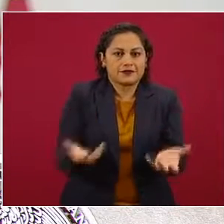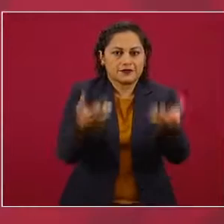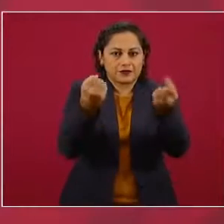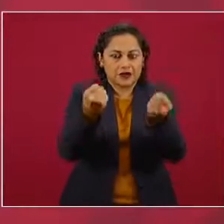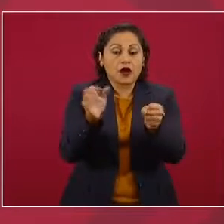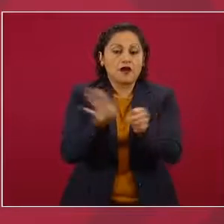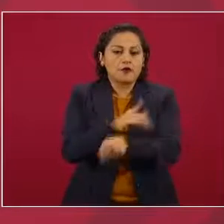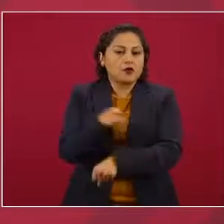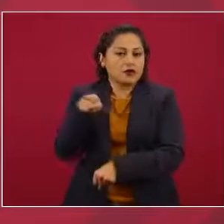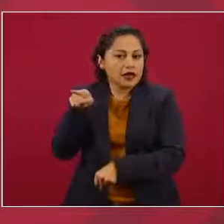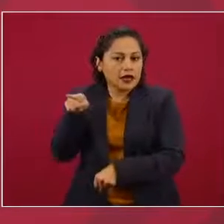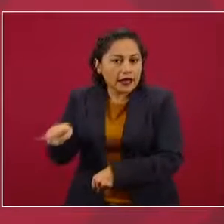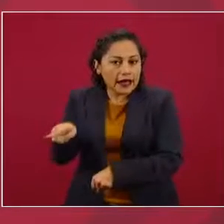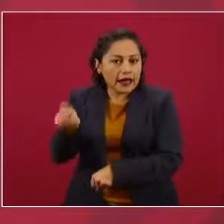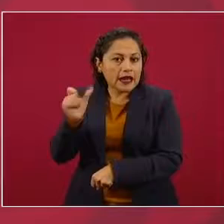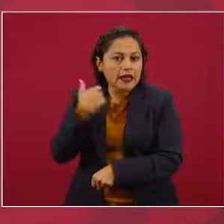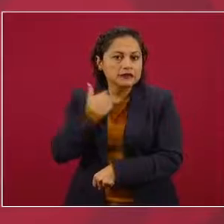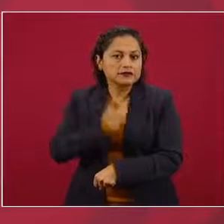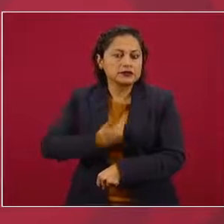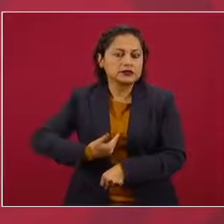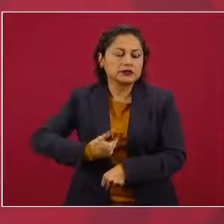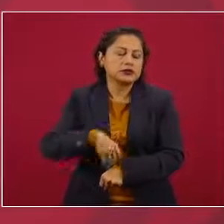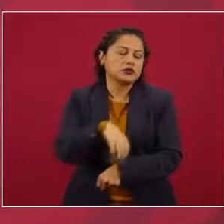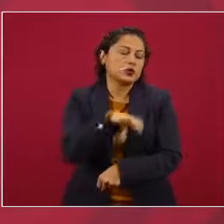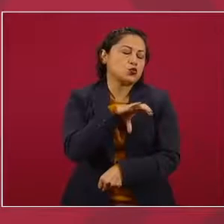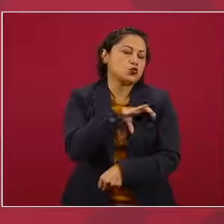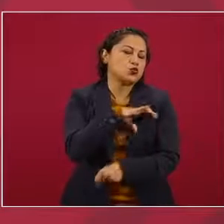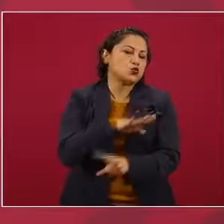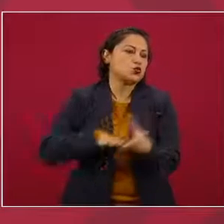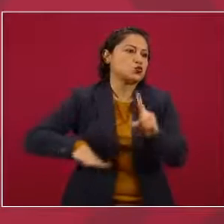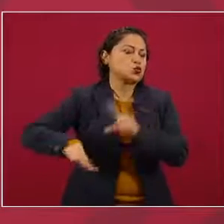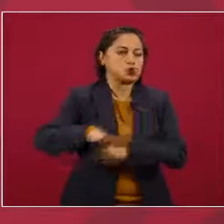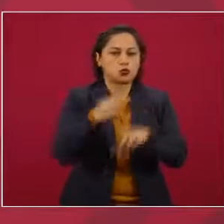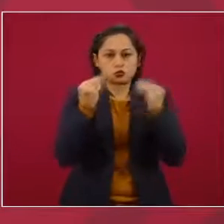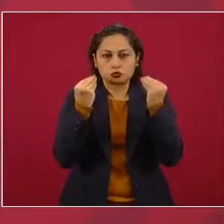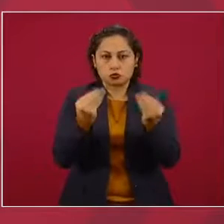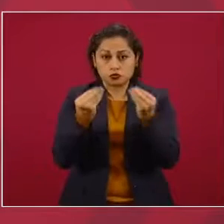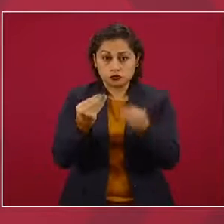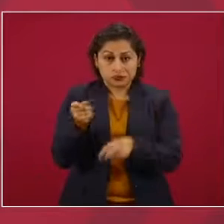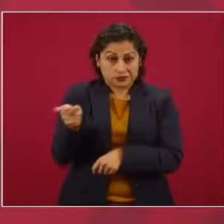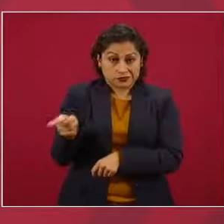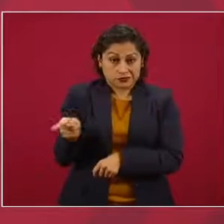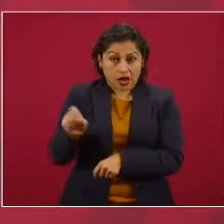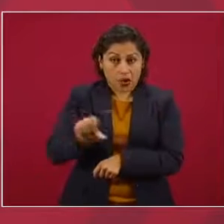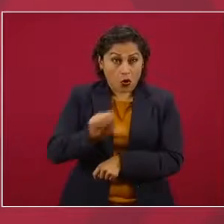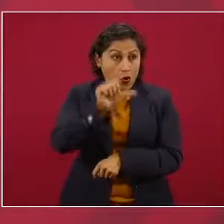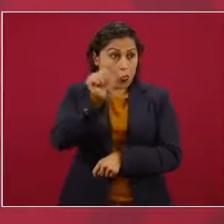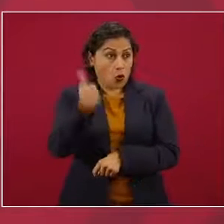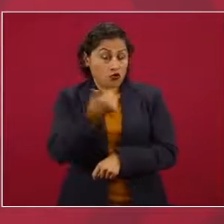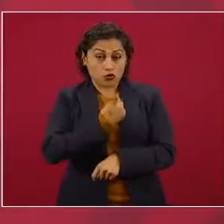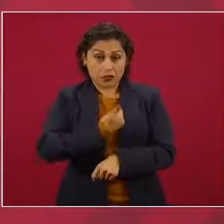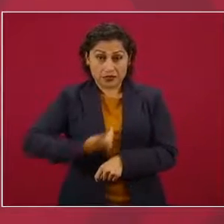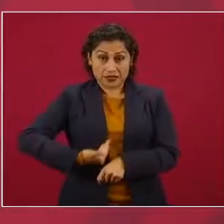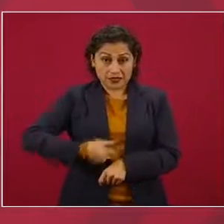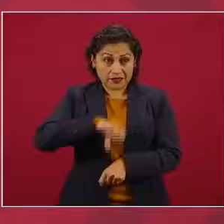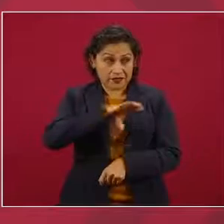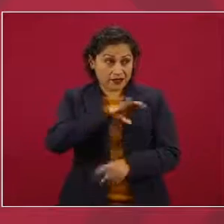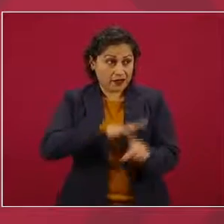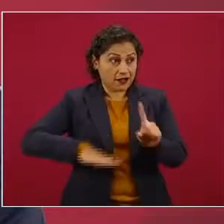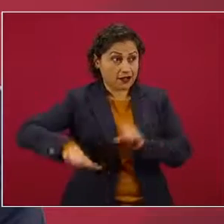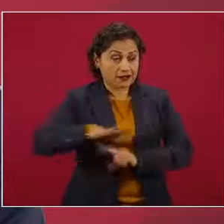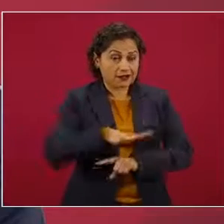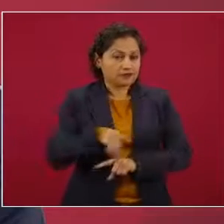No hay un presidente de México que le haya profesado tanto amor al pueblo como el presidente